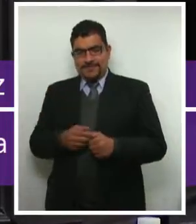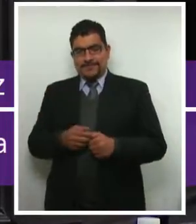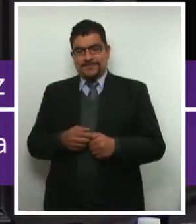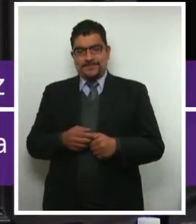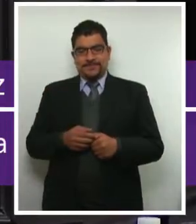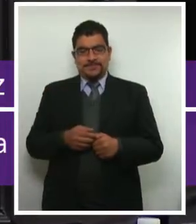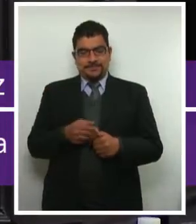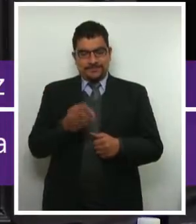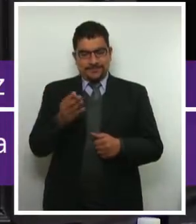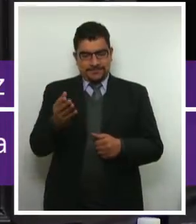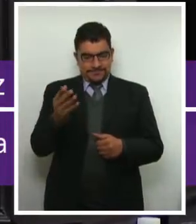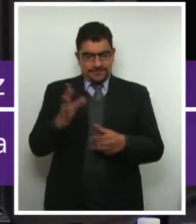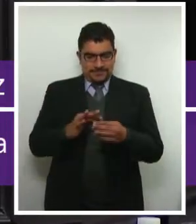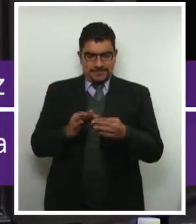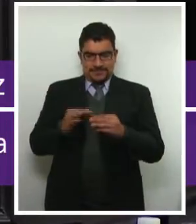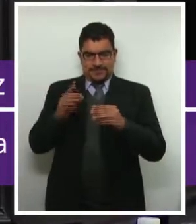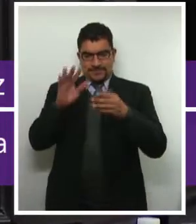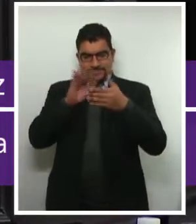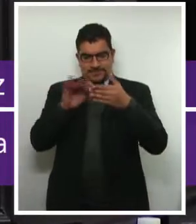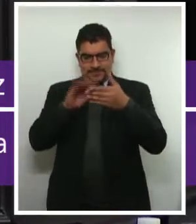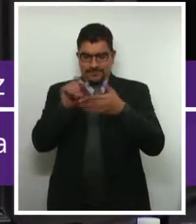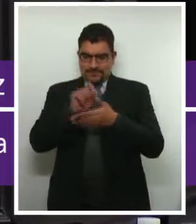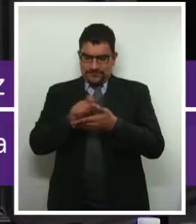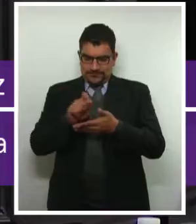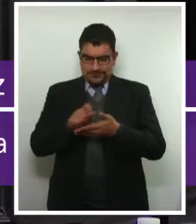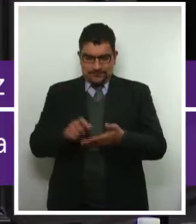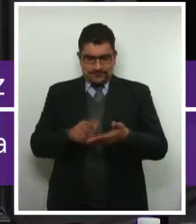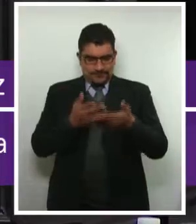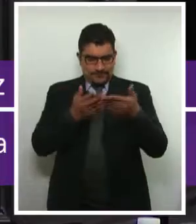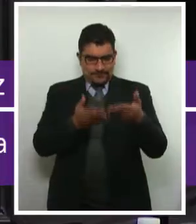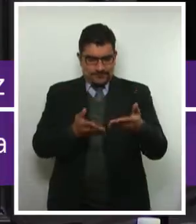elaborara el preámbulo.